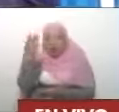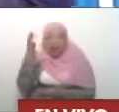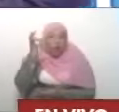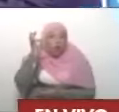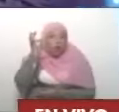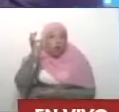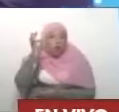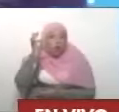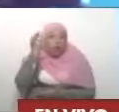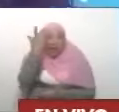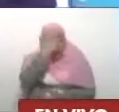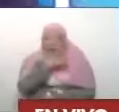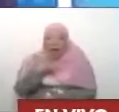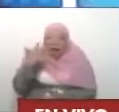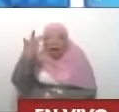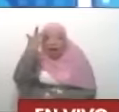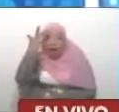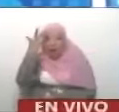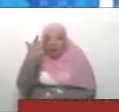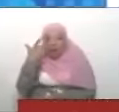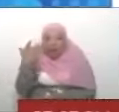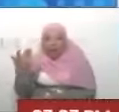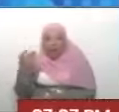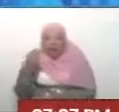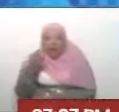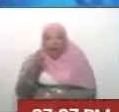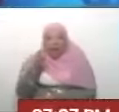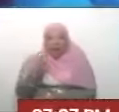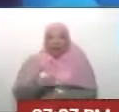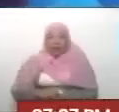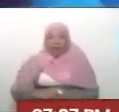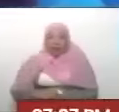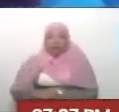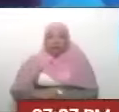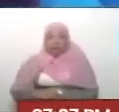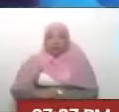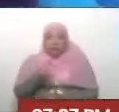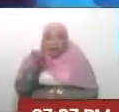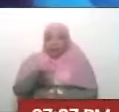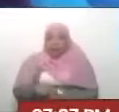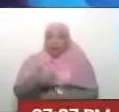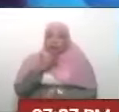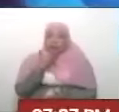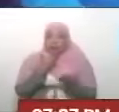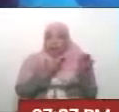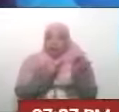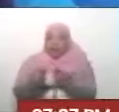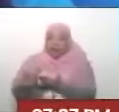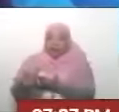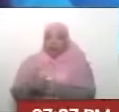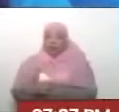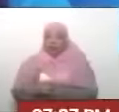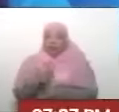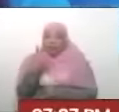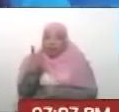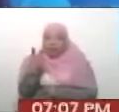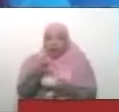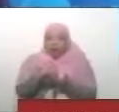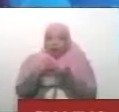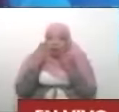Etiopía y lo recibió. Ajá. Iraima López. Con mucho beneplácito para los callahuenses. Sí.